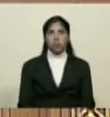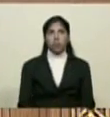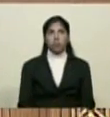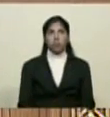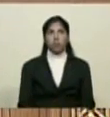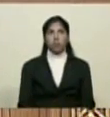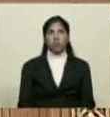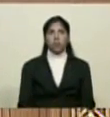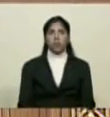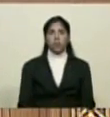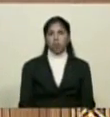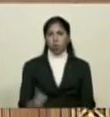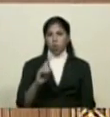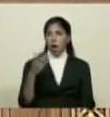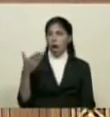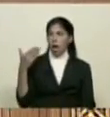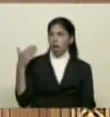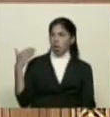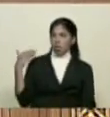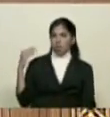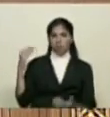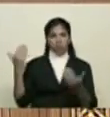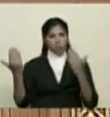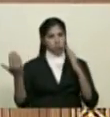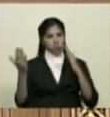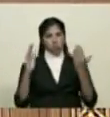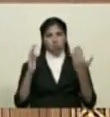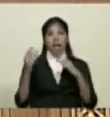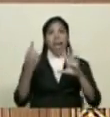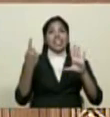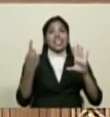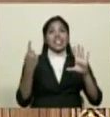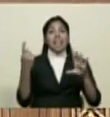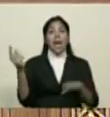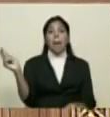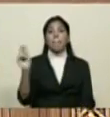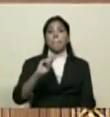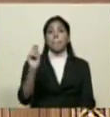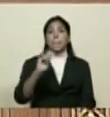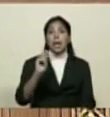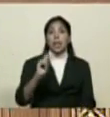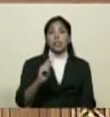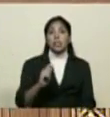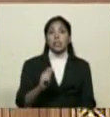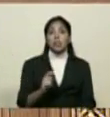No lo que vimos antes. Por eso ustedes veían a la titular 6 meses sin hablar, ¿no se acuerdan?